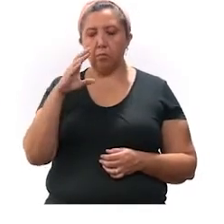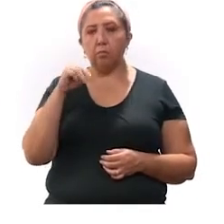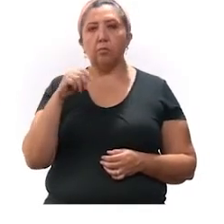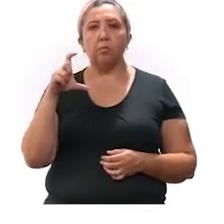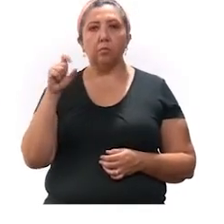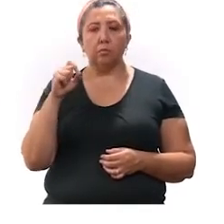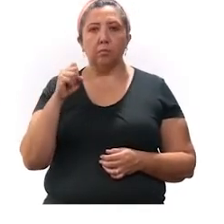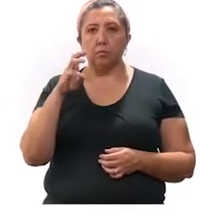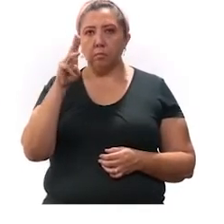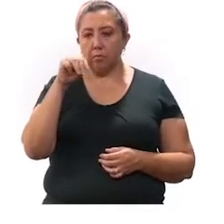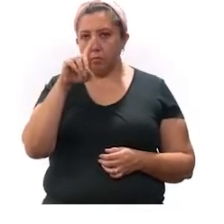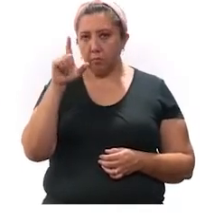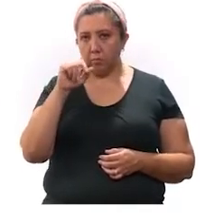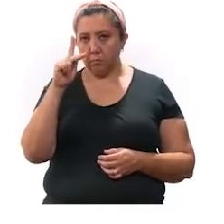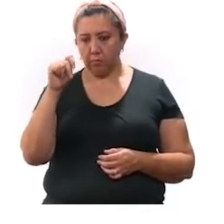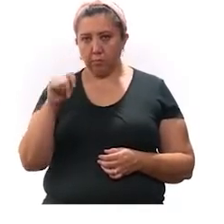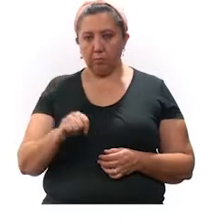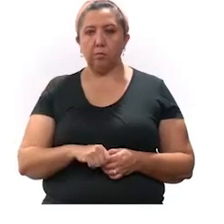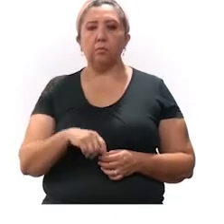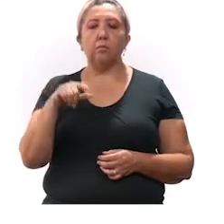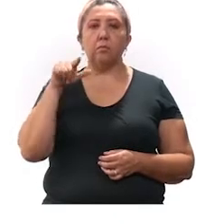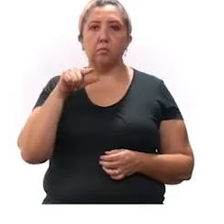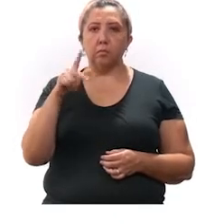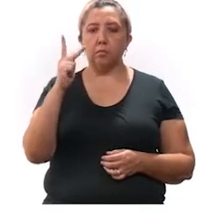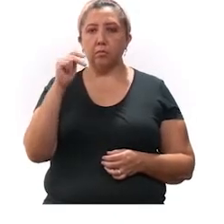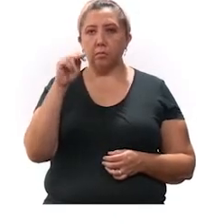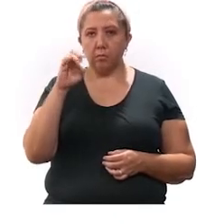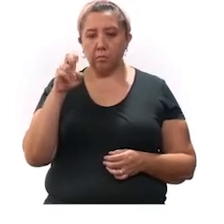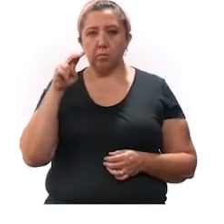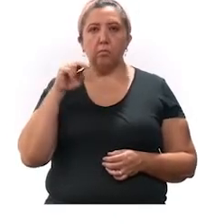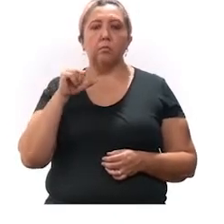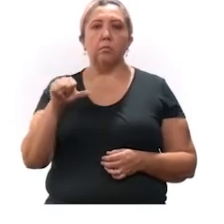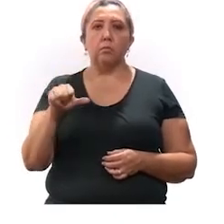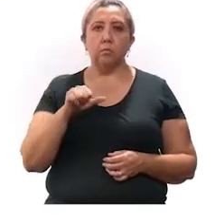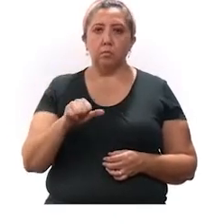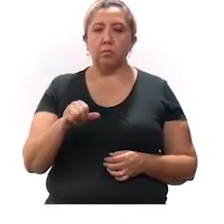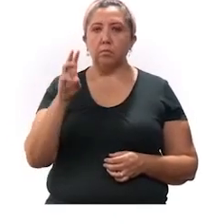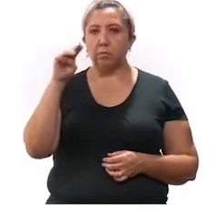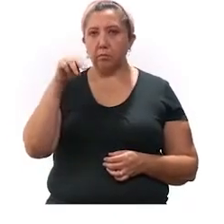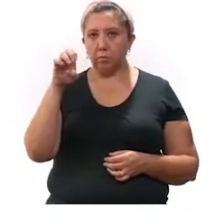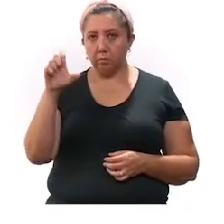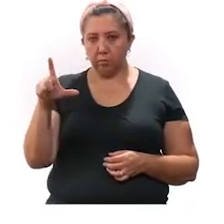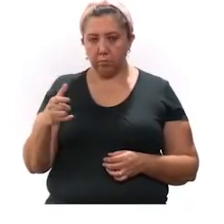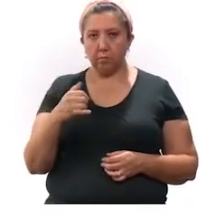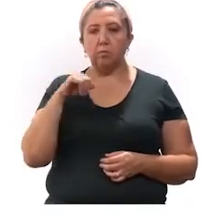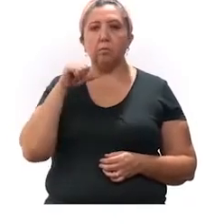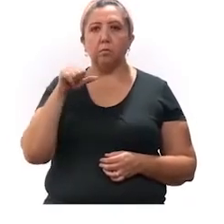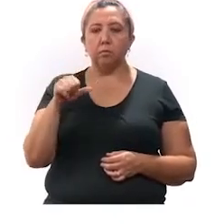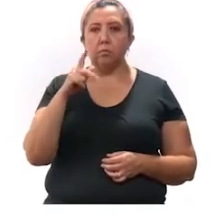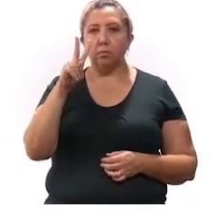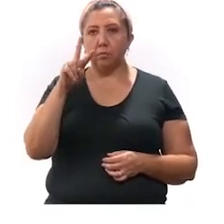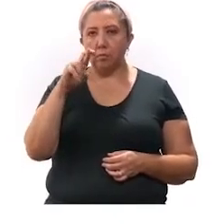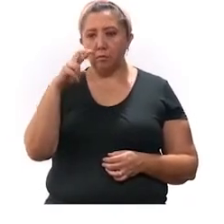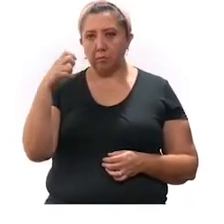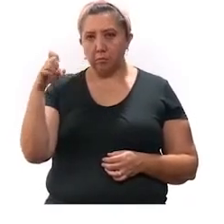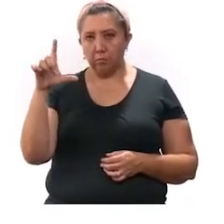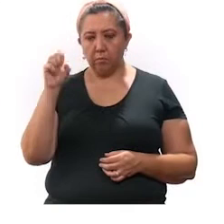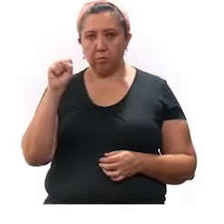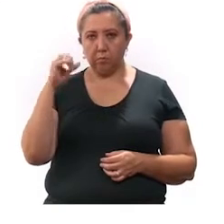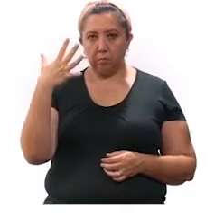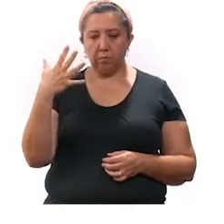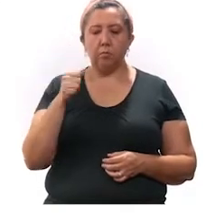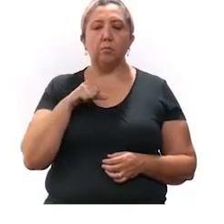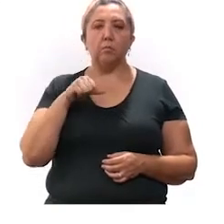20, Emiliano Zapata Oriente, 17, Pacaptum, 16, Mulsay, 16, Vergel